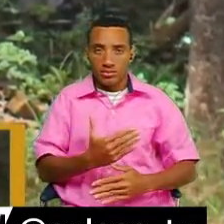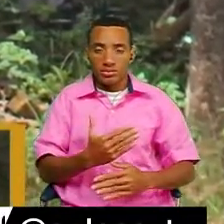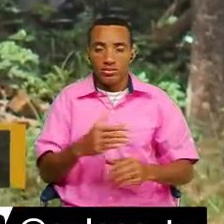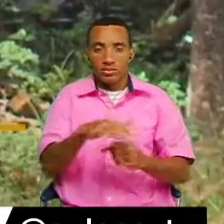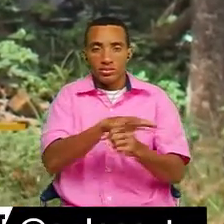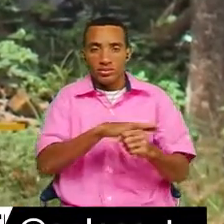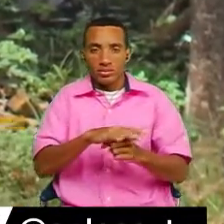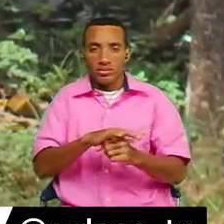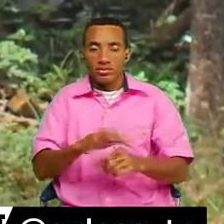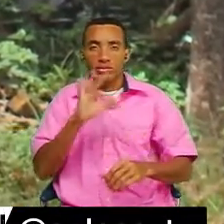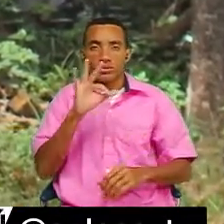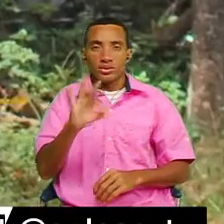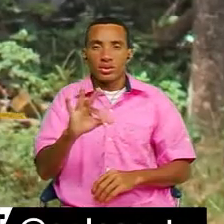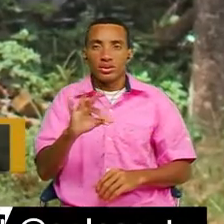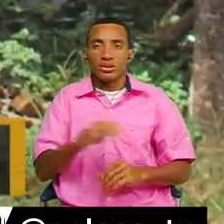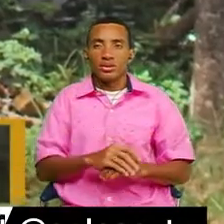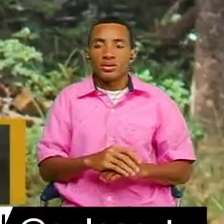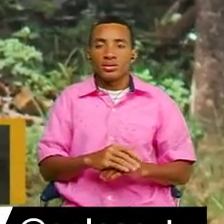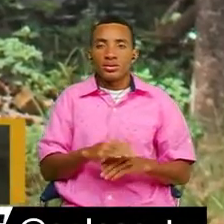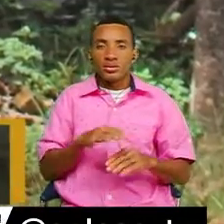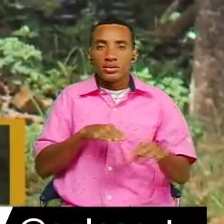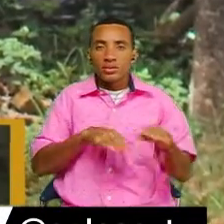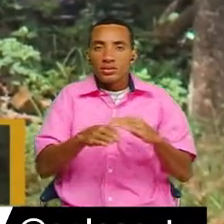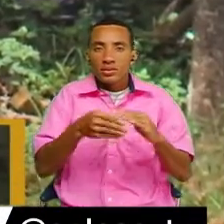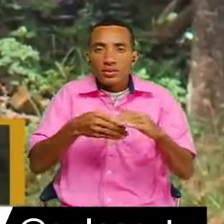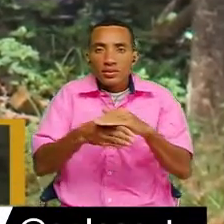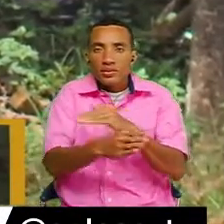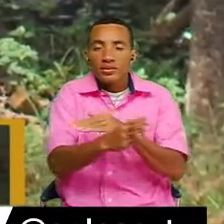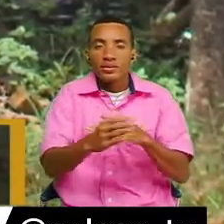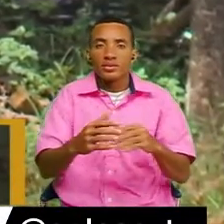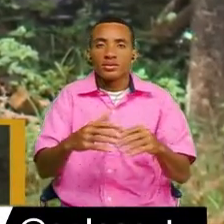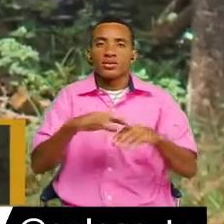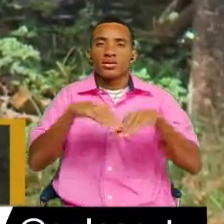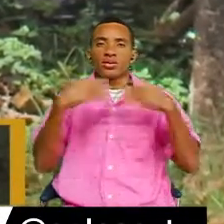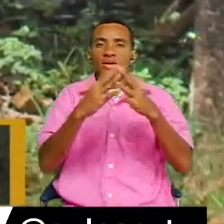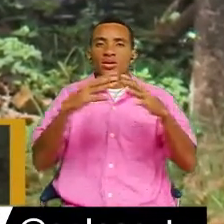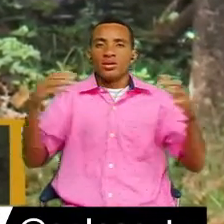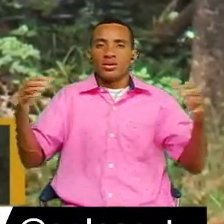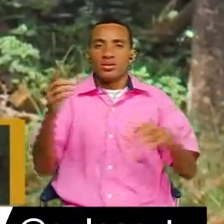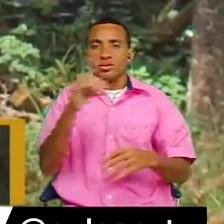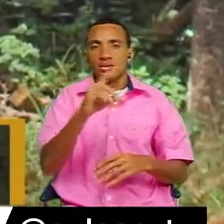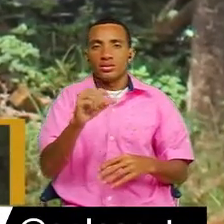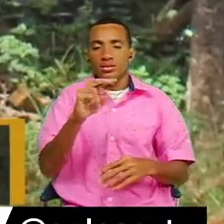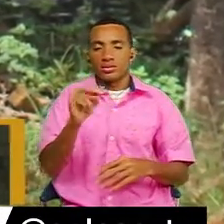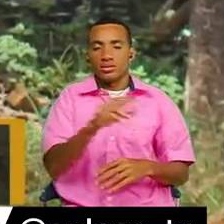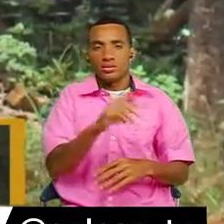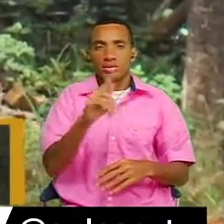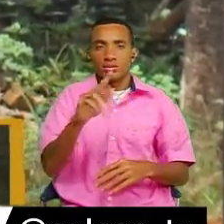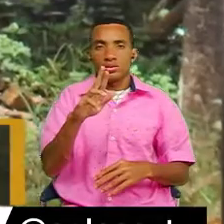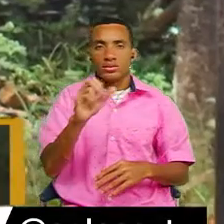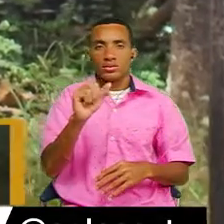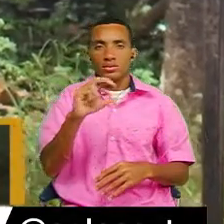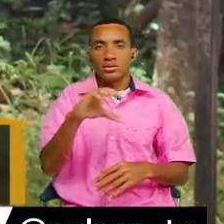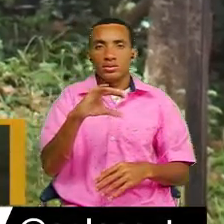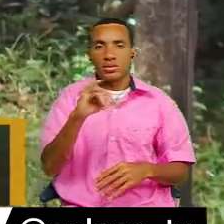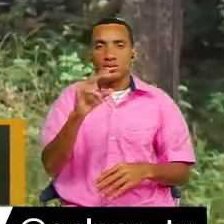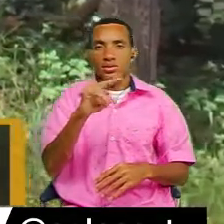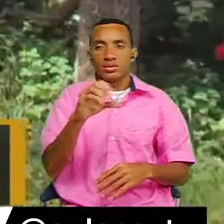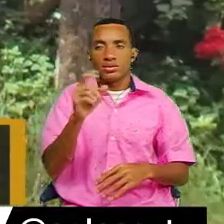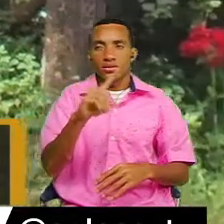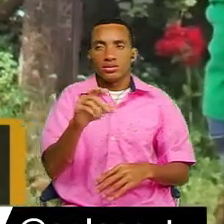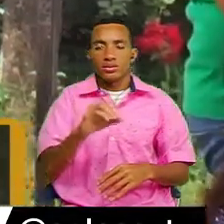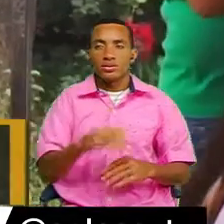3, precisamente en la vía de acceso al megacolegio Juan Francisco Sarasti Jaramillo. Vamos a precisamente a preguntarle